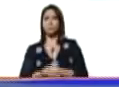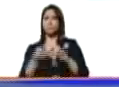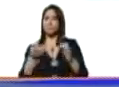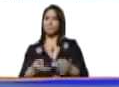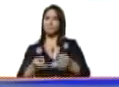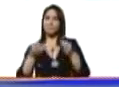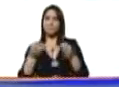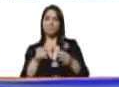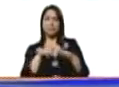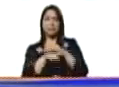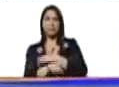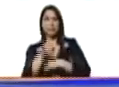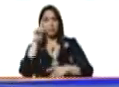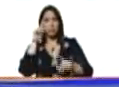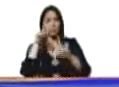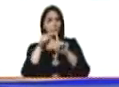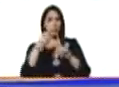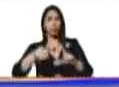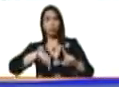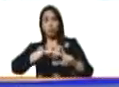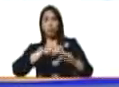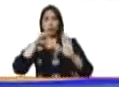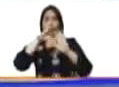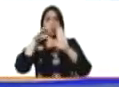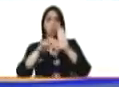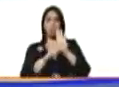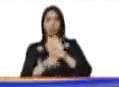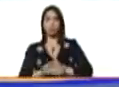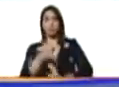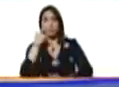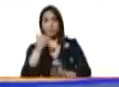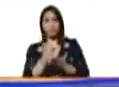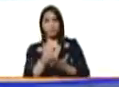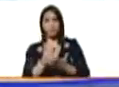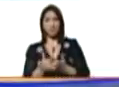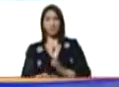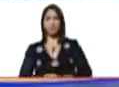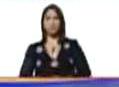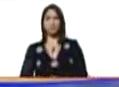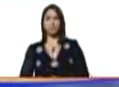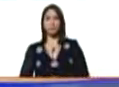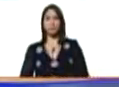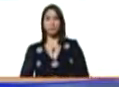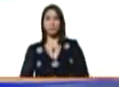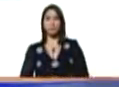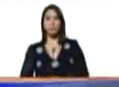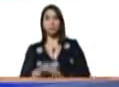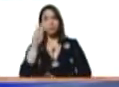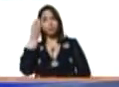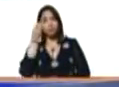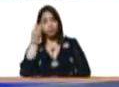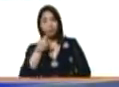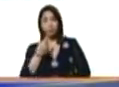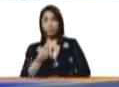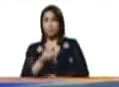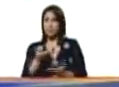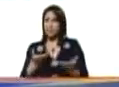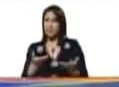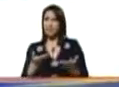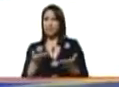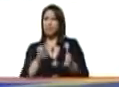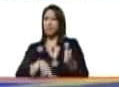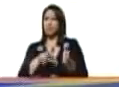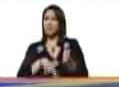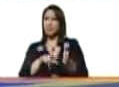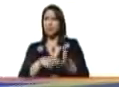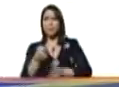siempre dentro del marco de nuestra Constitución, siempre. Creo que decir eso redunda un poco, porque si algo